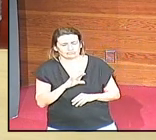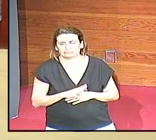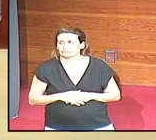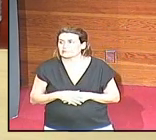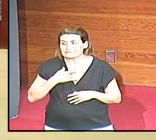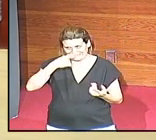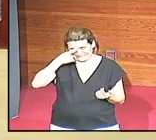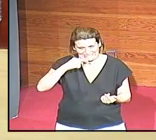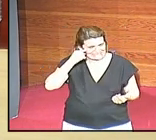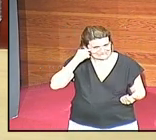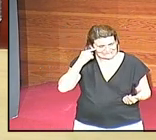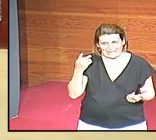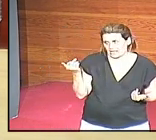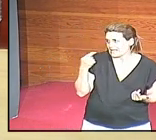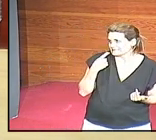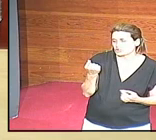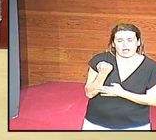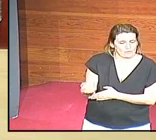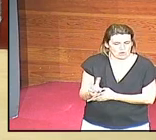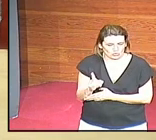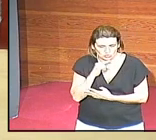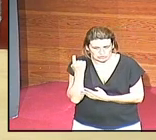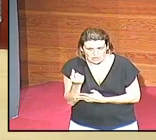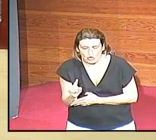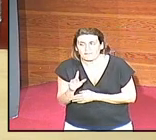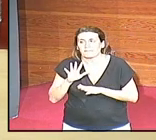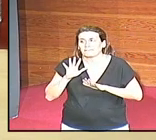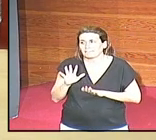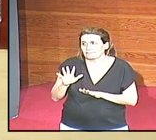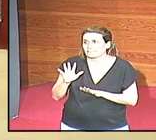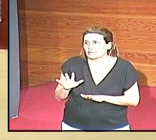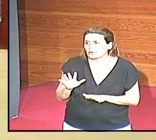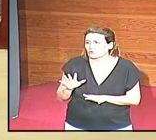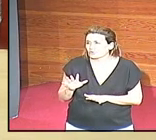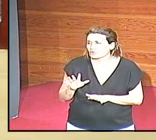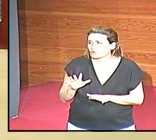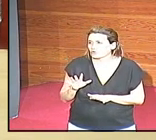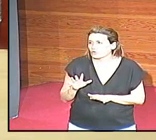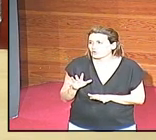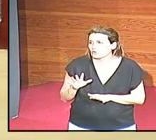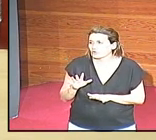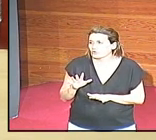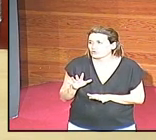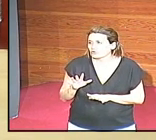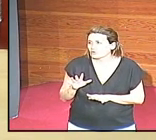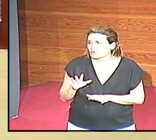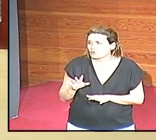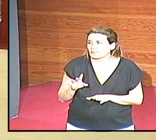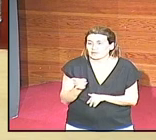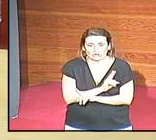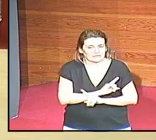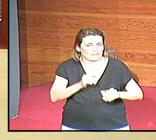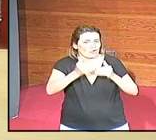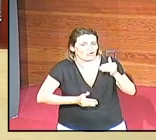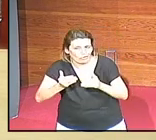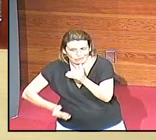China, concretamente has dicho, pues no ha apoyado a Rusia, pero pero tampoco le ha puesto trabas. Y